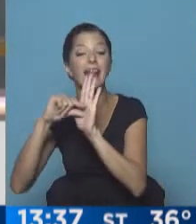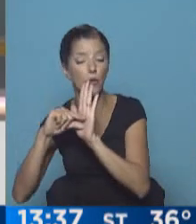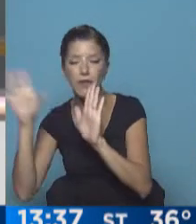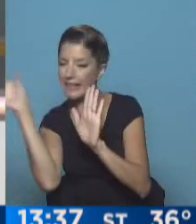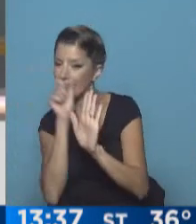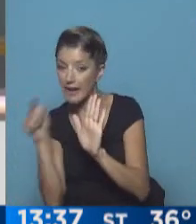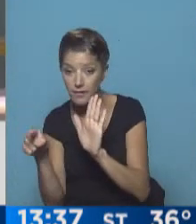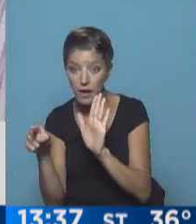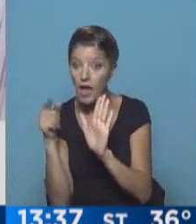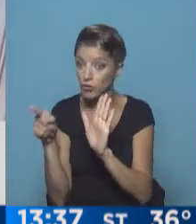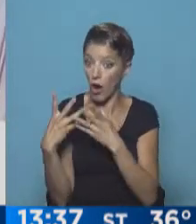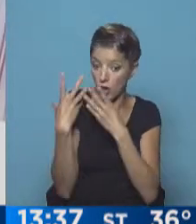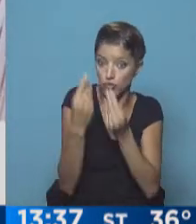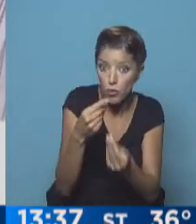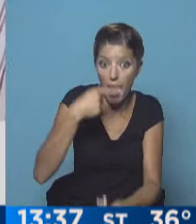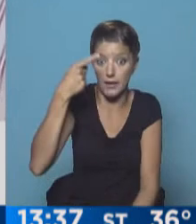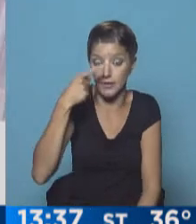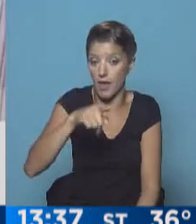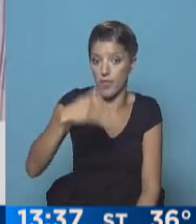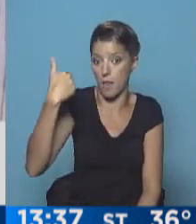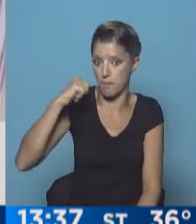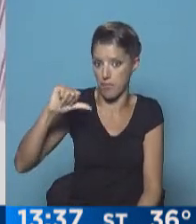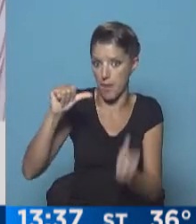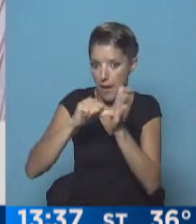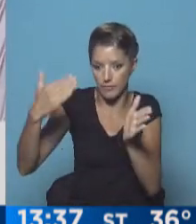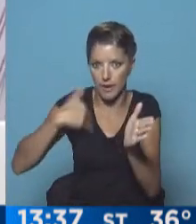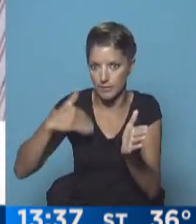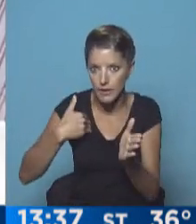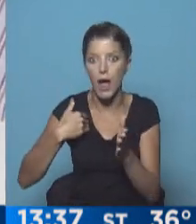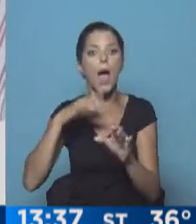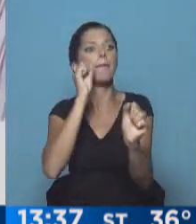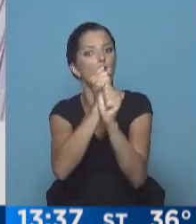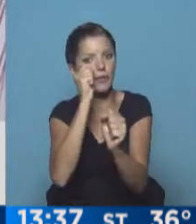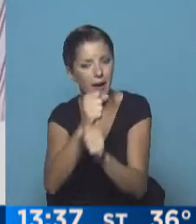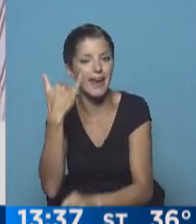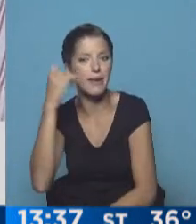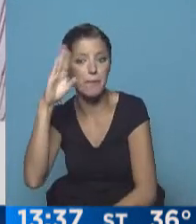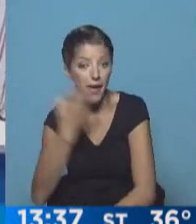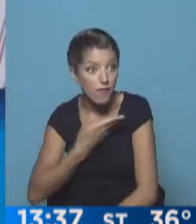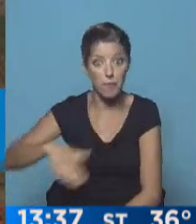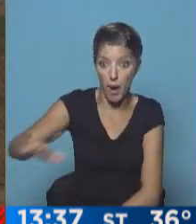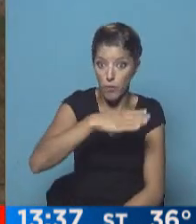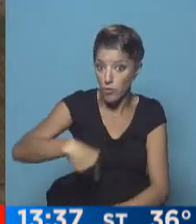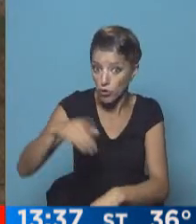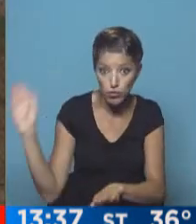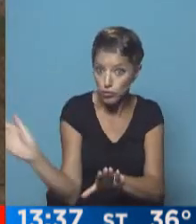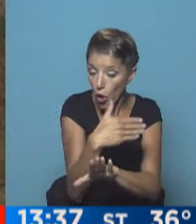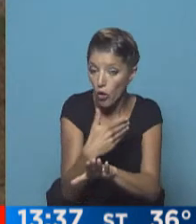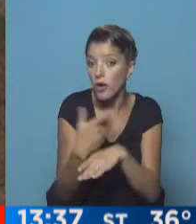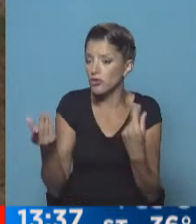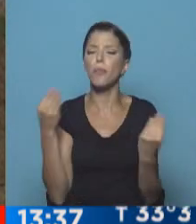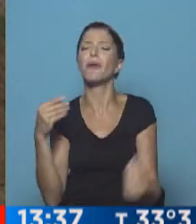fueran ventajosas para el interés de la nación para los trabajadores de irpf para la población en general no tendría por qué estar